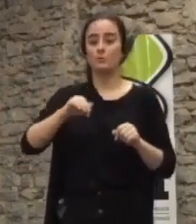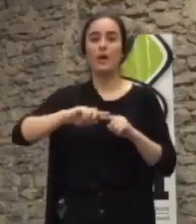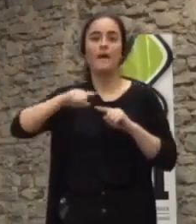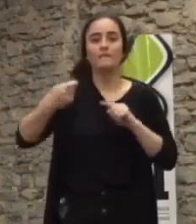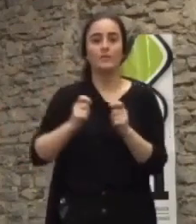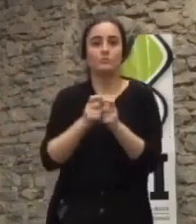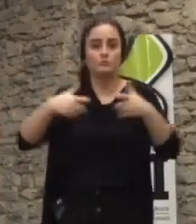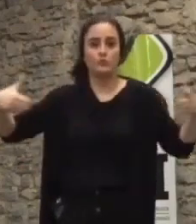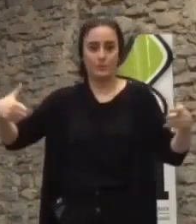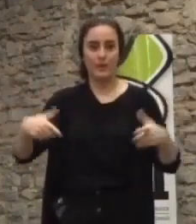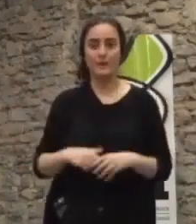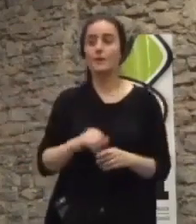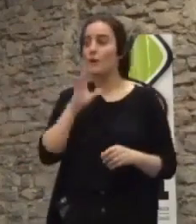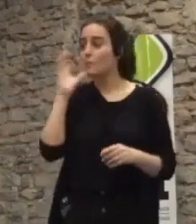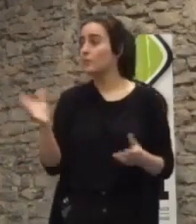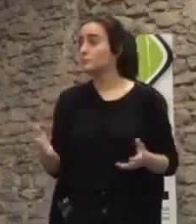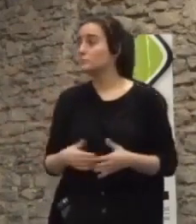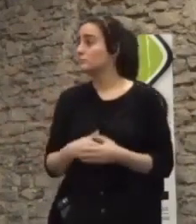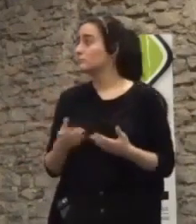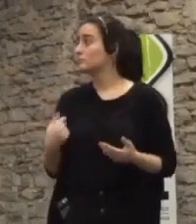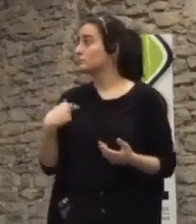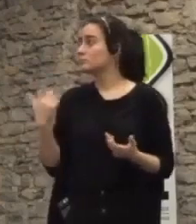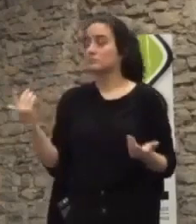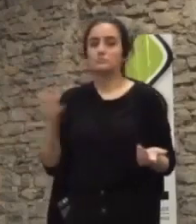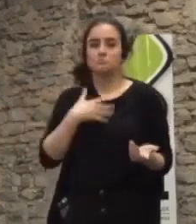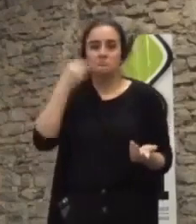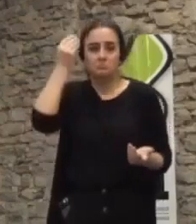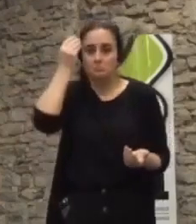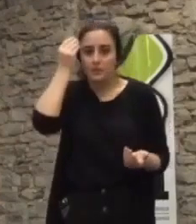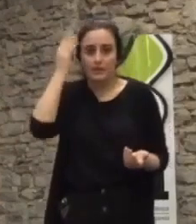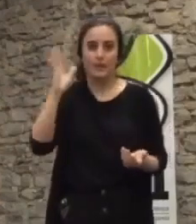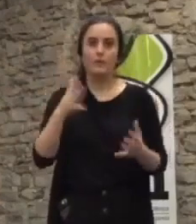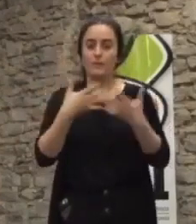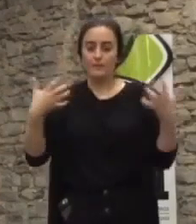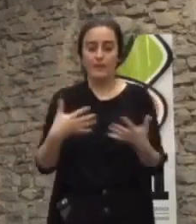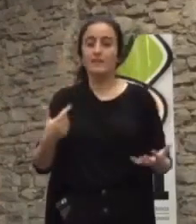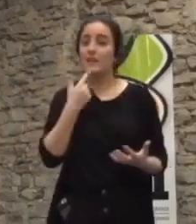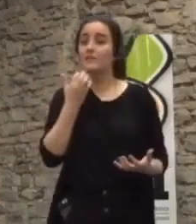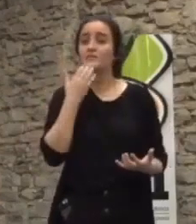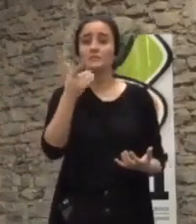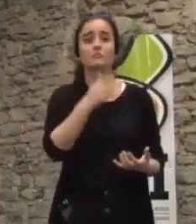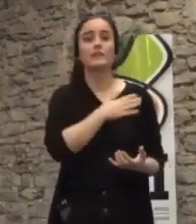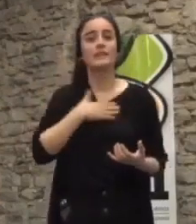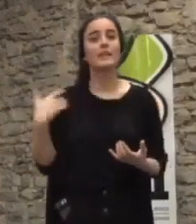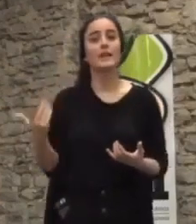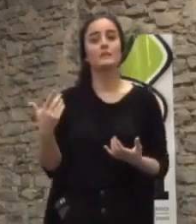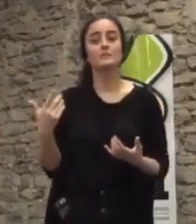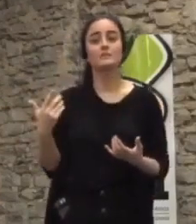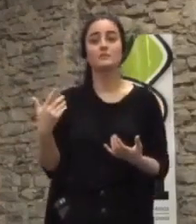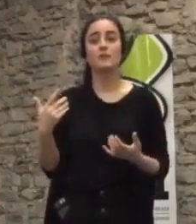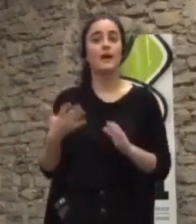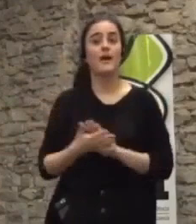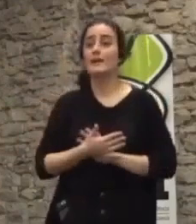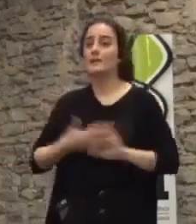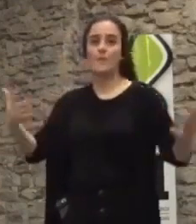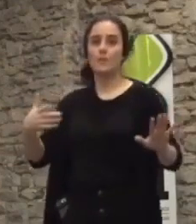efecto, ¿no?, que tiene la estrategia antirrumores. Entonces, bueno, es imposible, ¿no? Creo que, como dice la frase, si quieres llegar